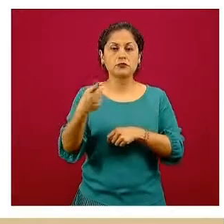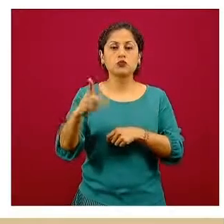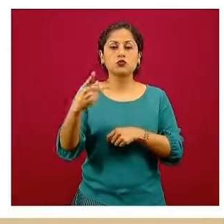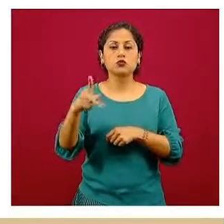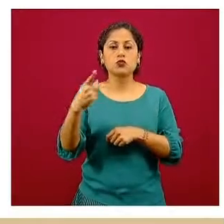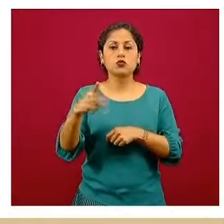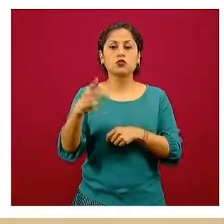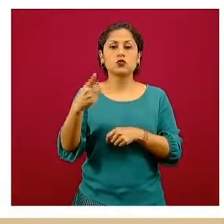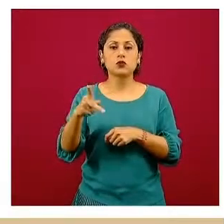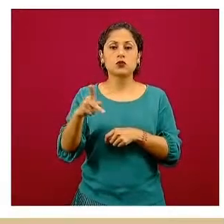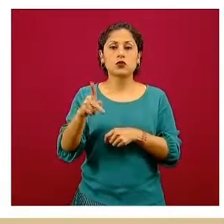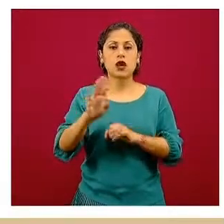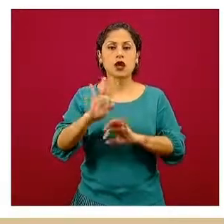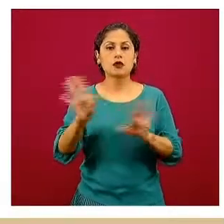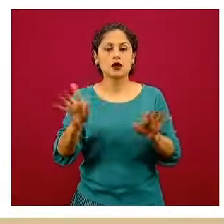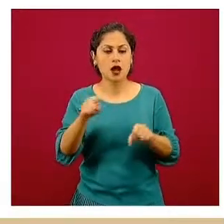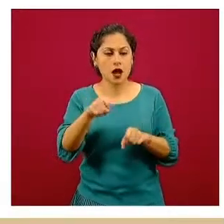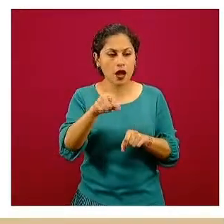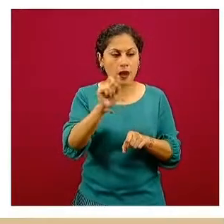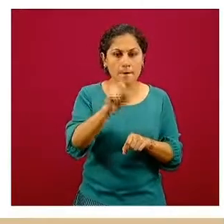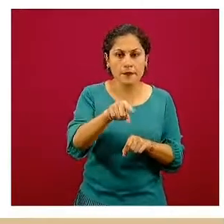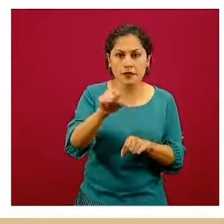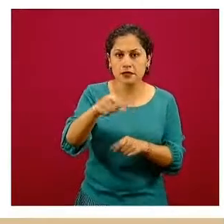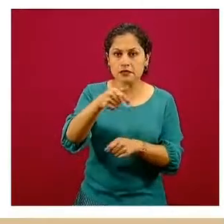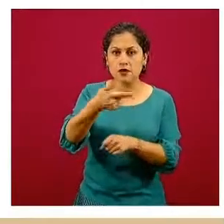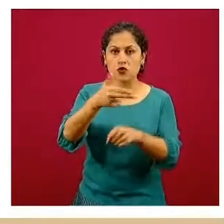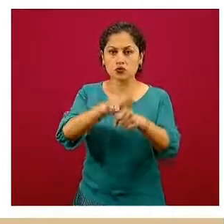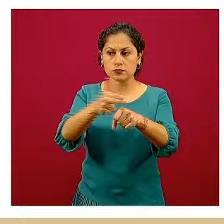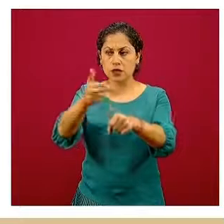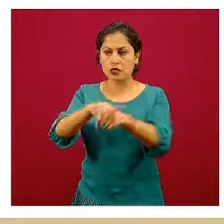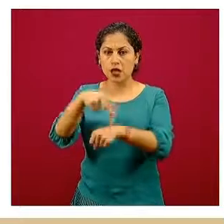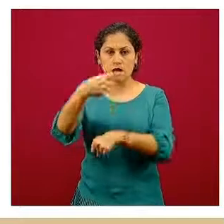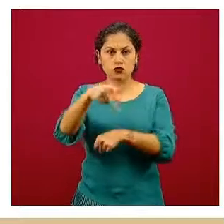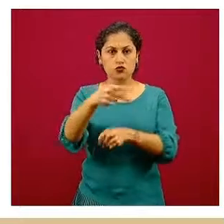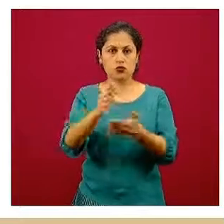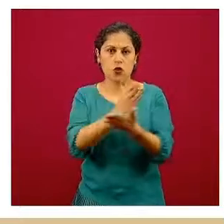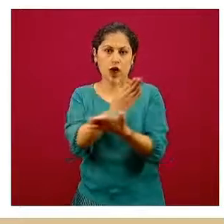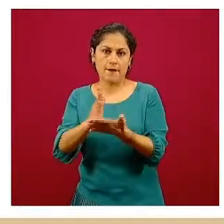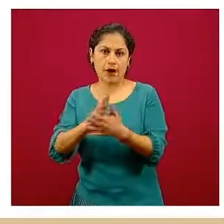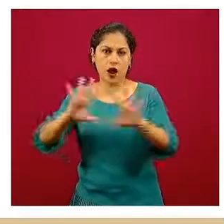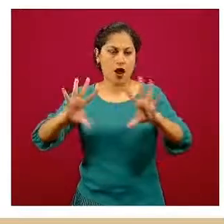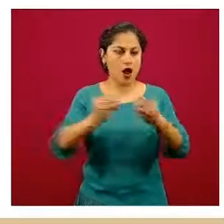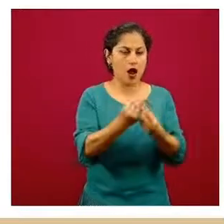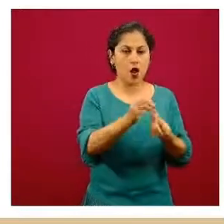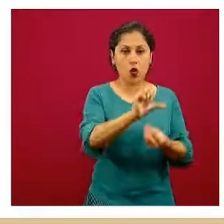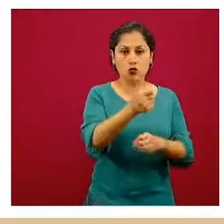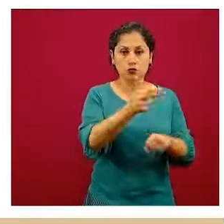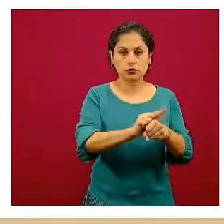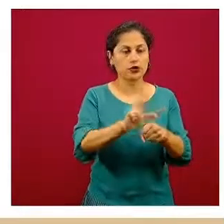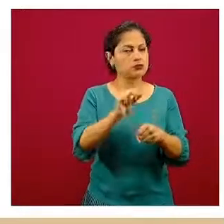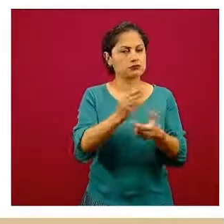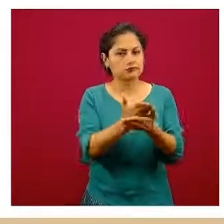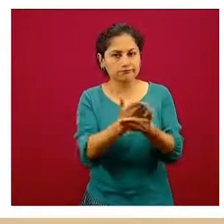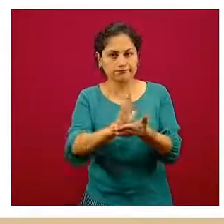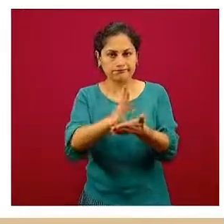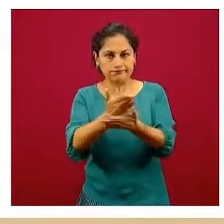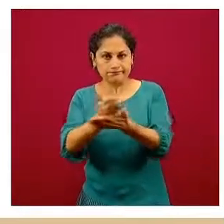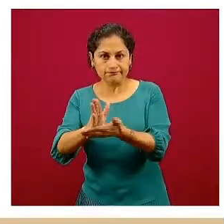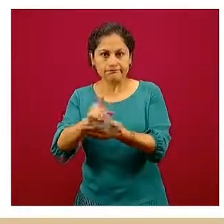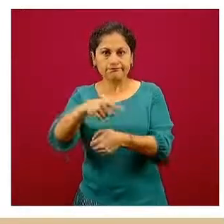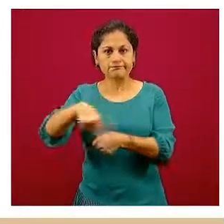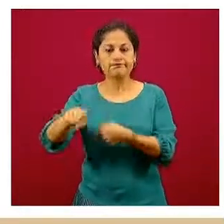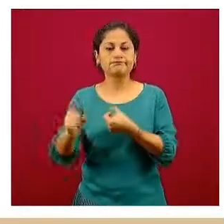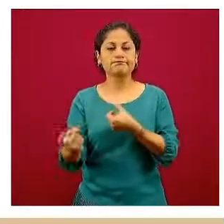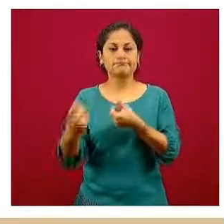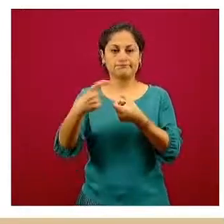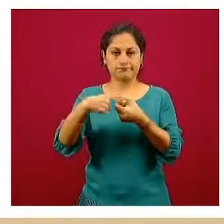estas unidades debían hacerlo como unidades solas, por lo tanto se están sumando al sistema de la red IRAG, y